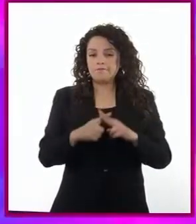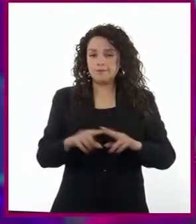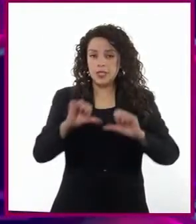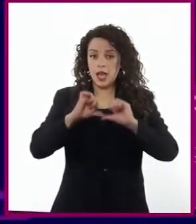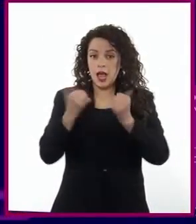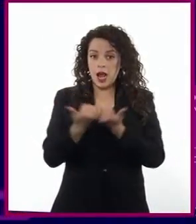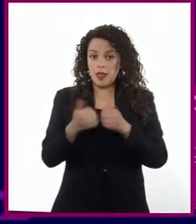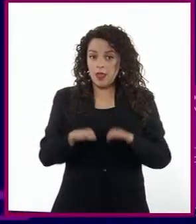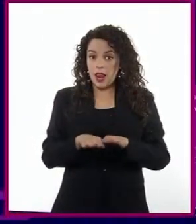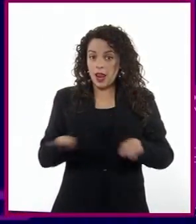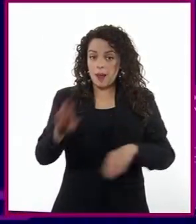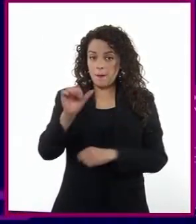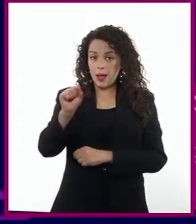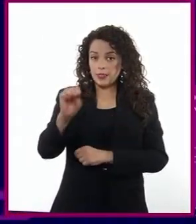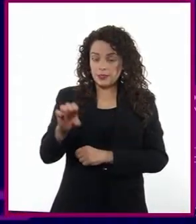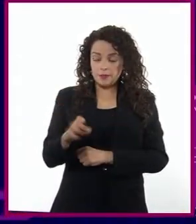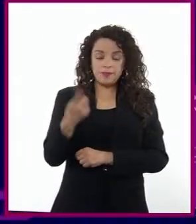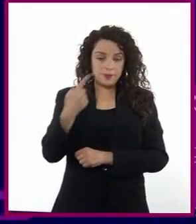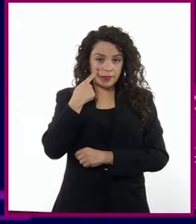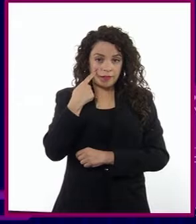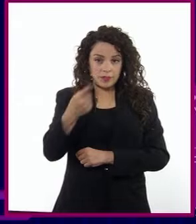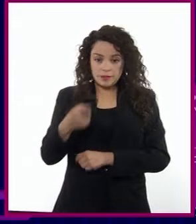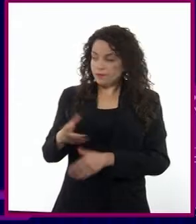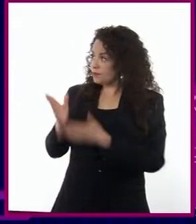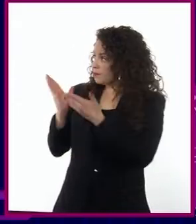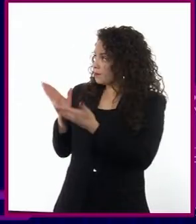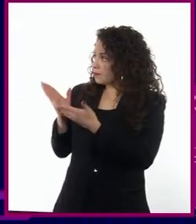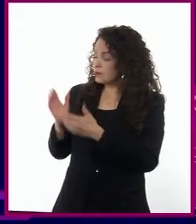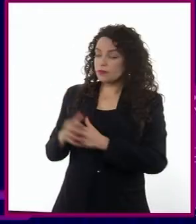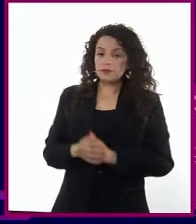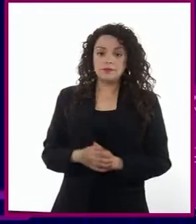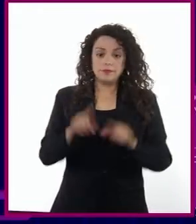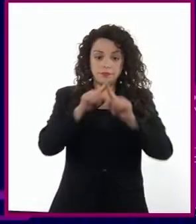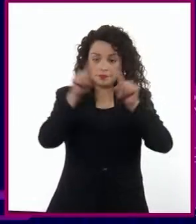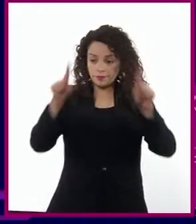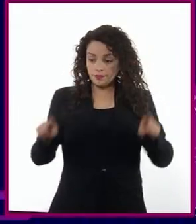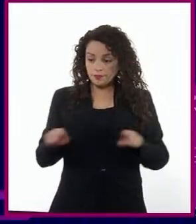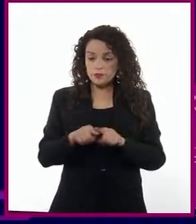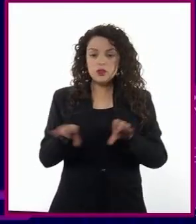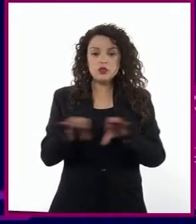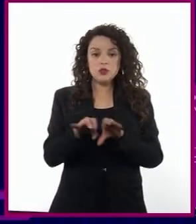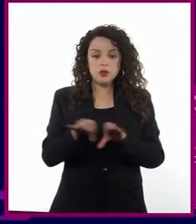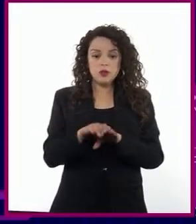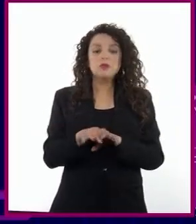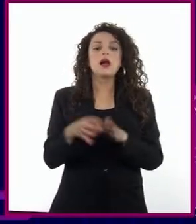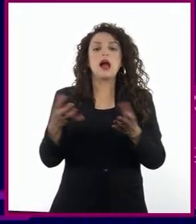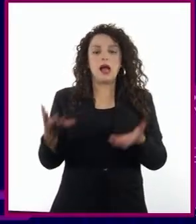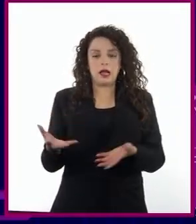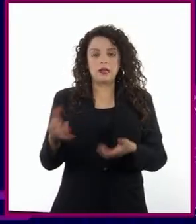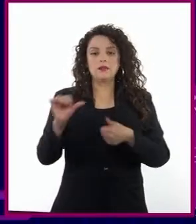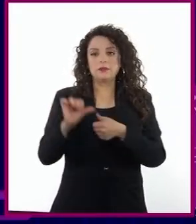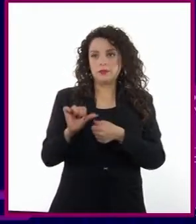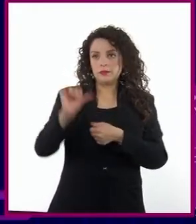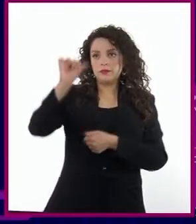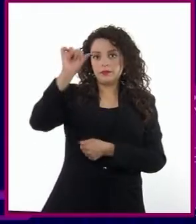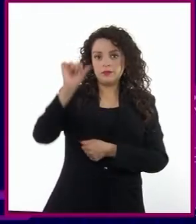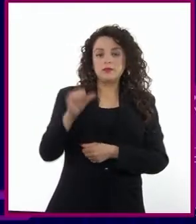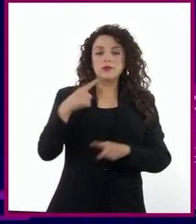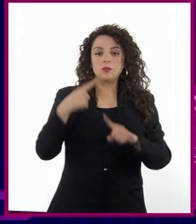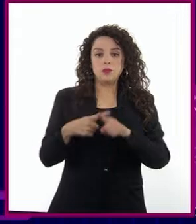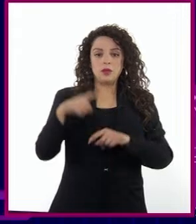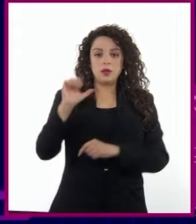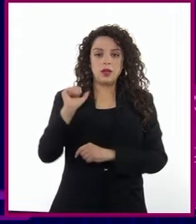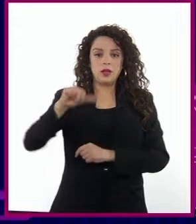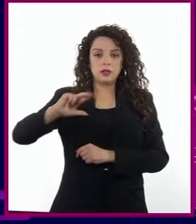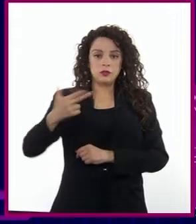base. En este caso, en un rectángulo, la calculamos multiplicando el largo por el ancho de la figura,